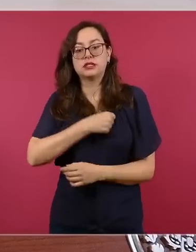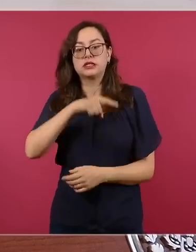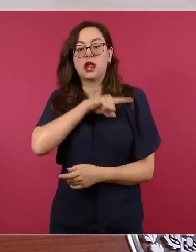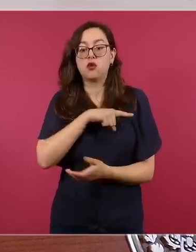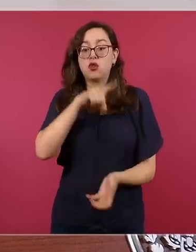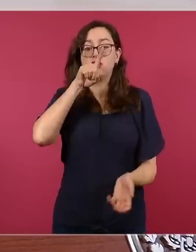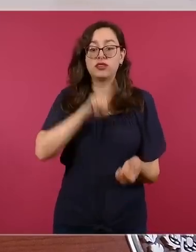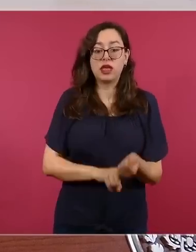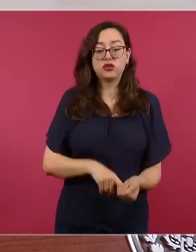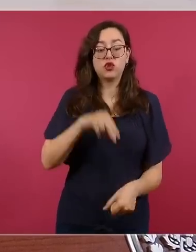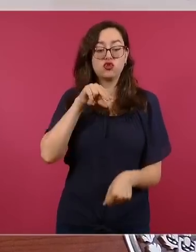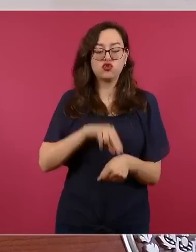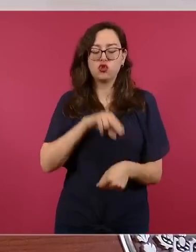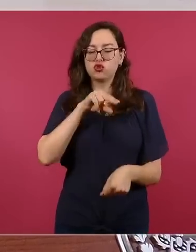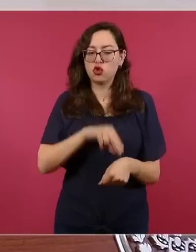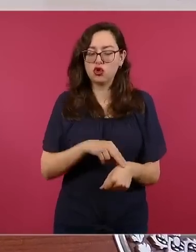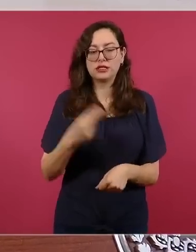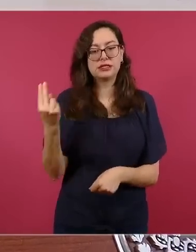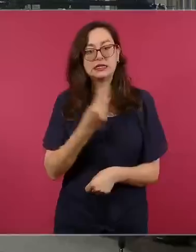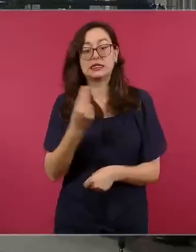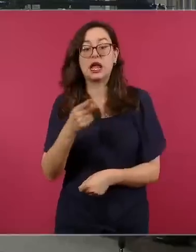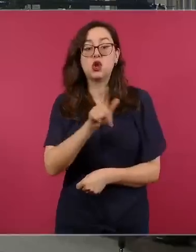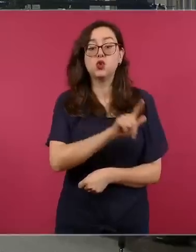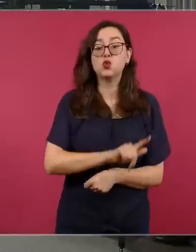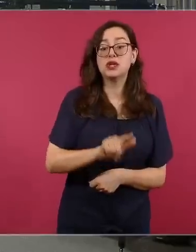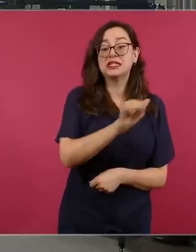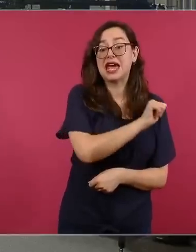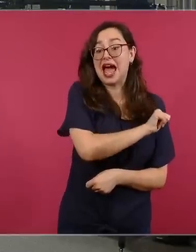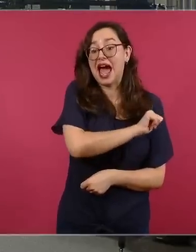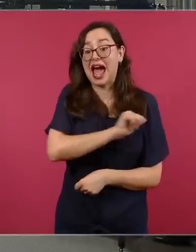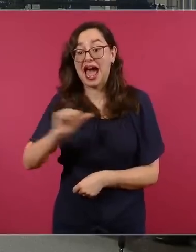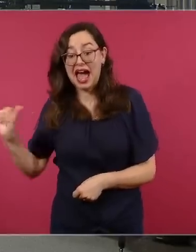especialistas en todos los hospitales,